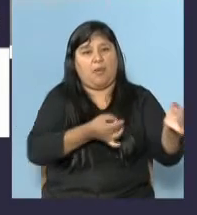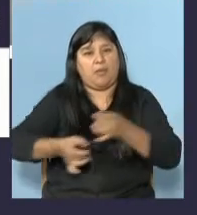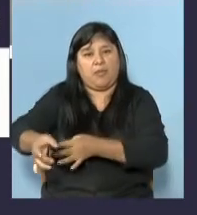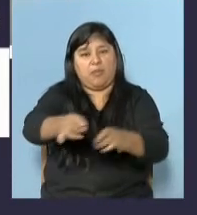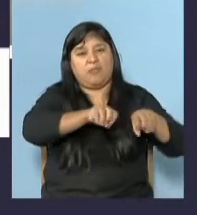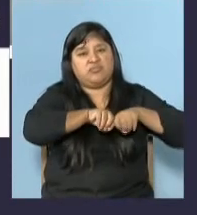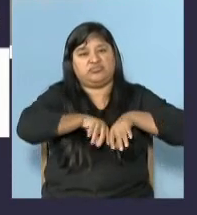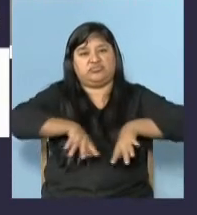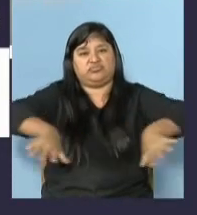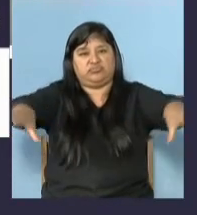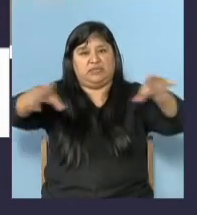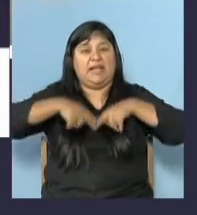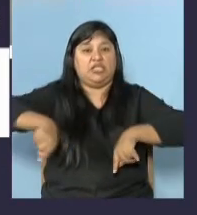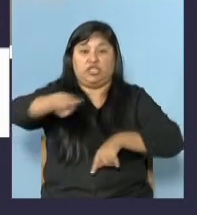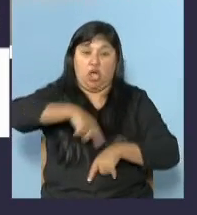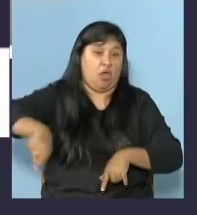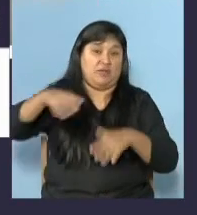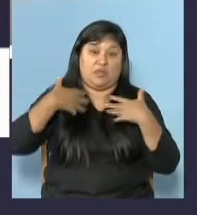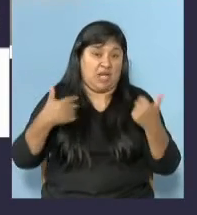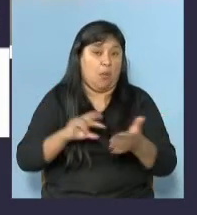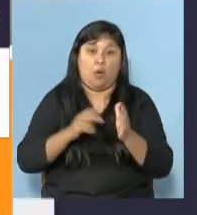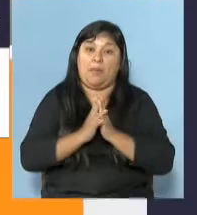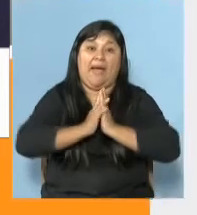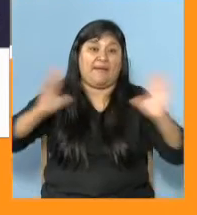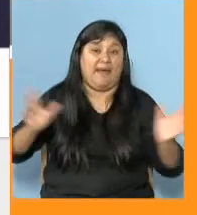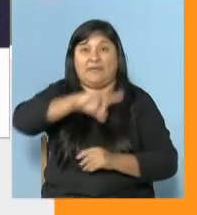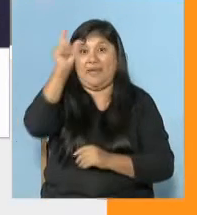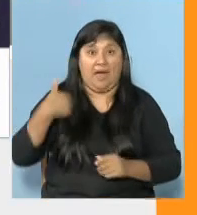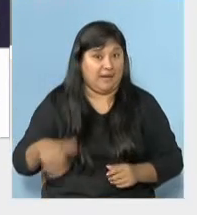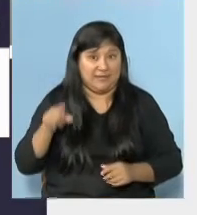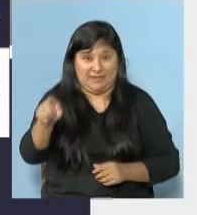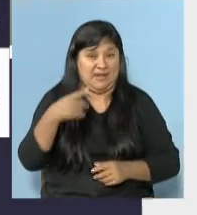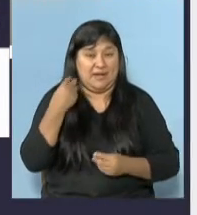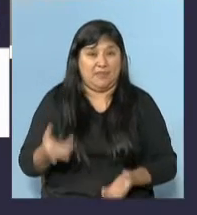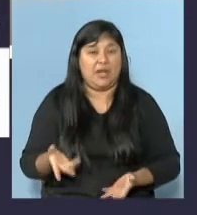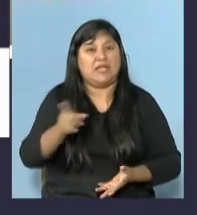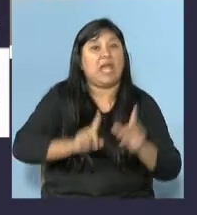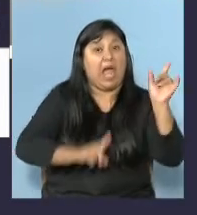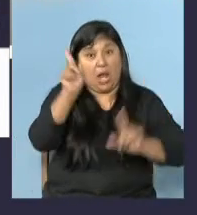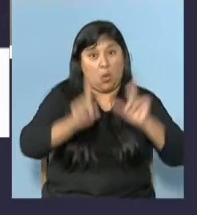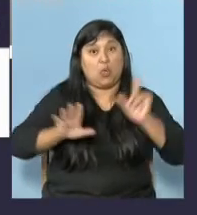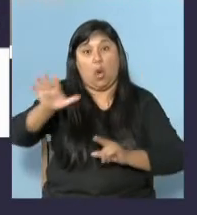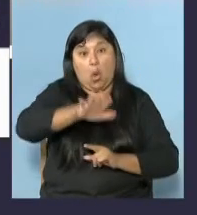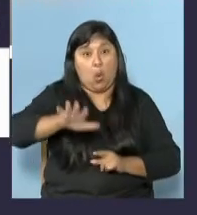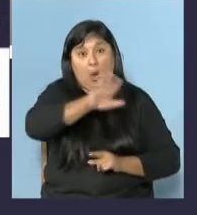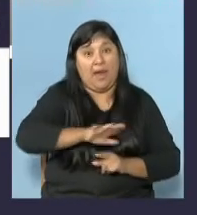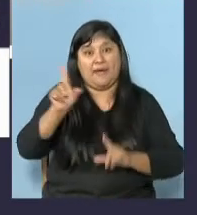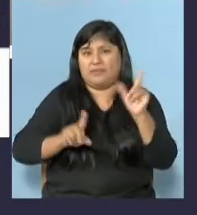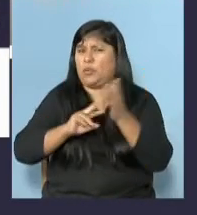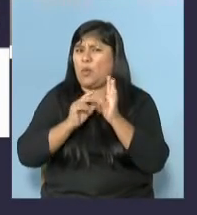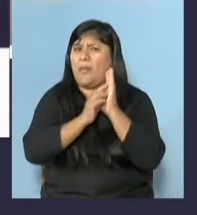salud del país hoy está en una situación de máxima tensión en algunos sitios con situaciones realmente muy complicadas. Así